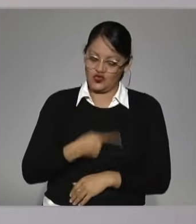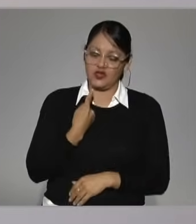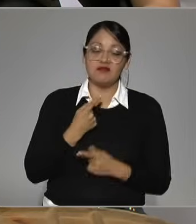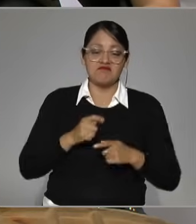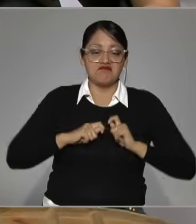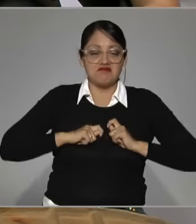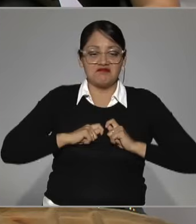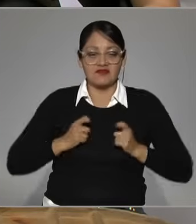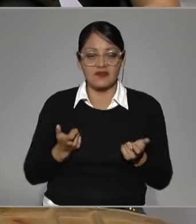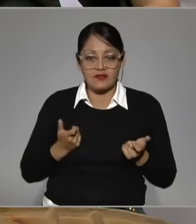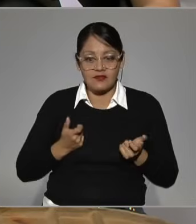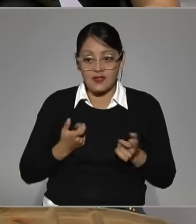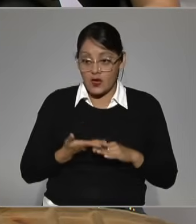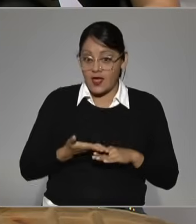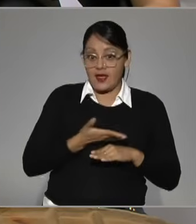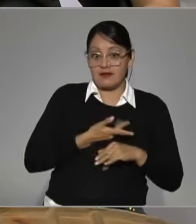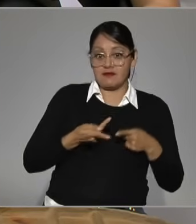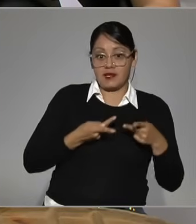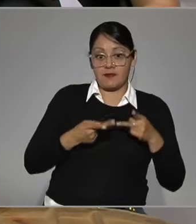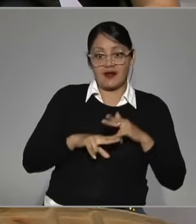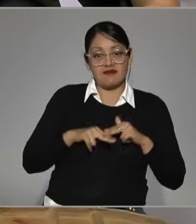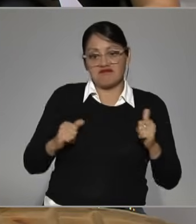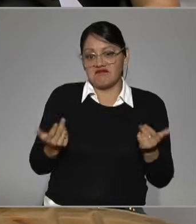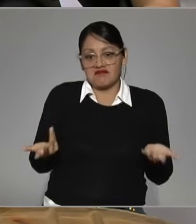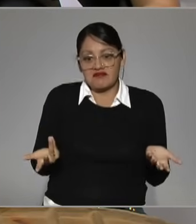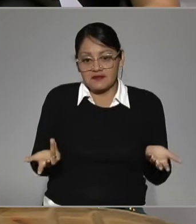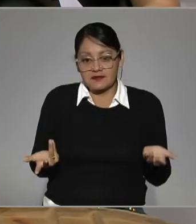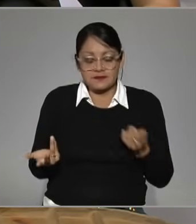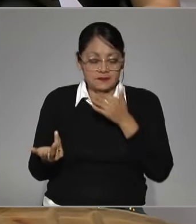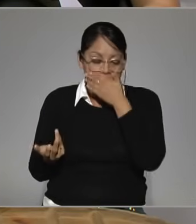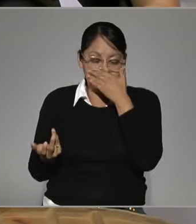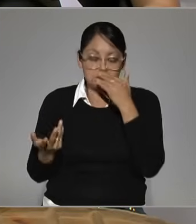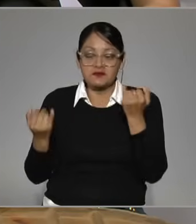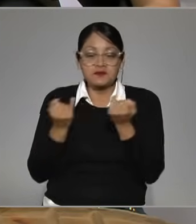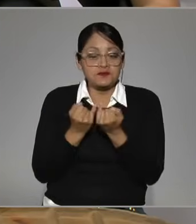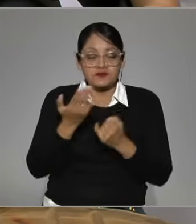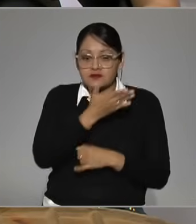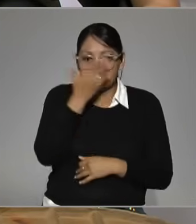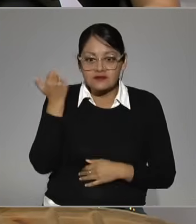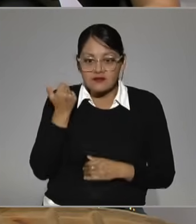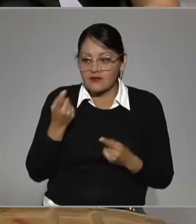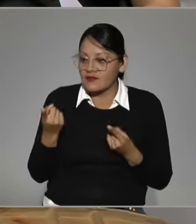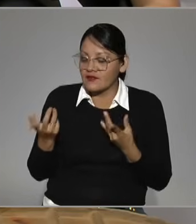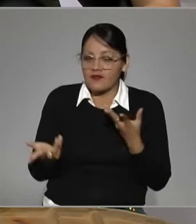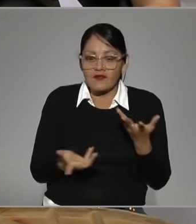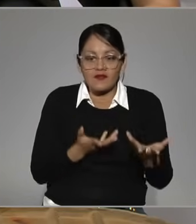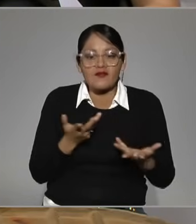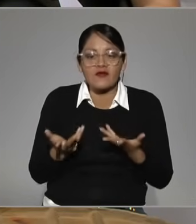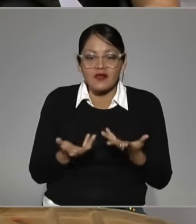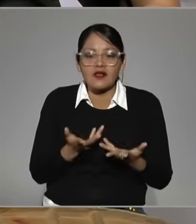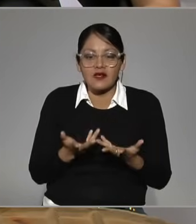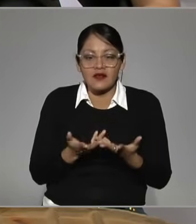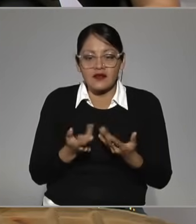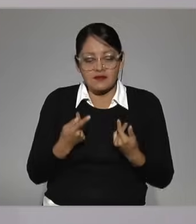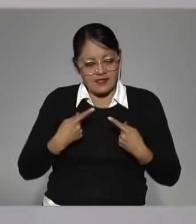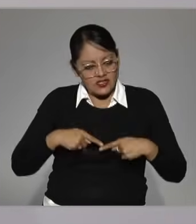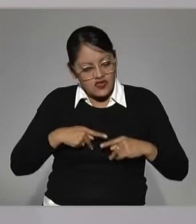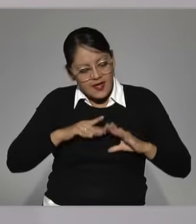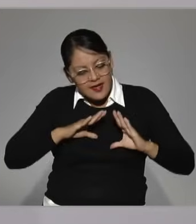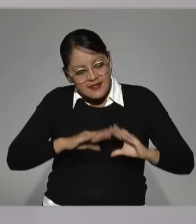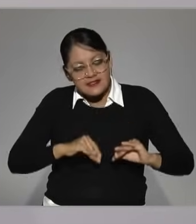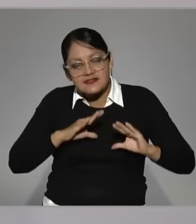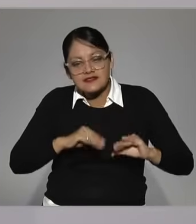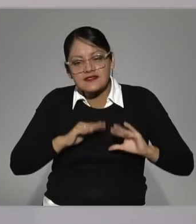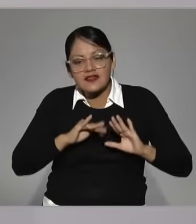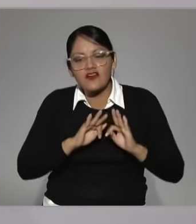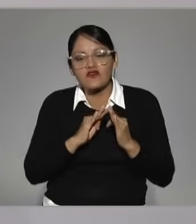fue preparando y además no sabemos justamente que lo que vamos a hacer es formar a una persona. Y entonces lo único